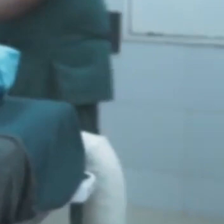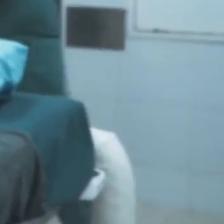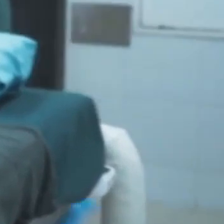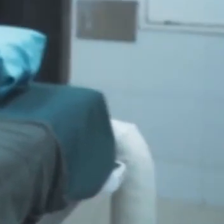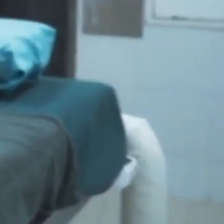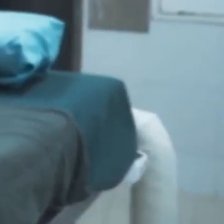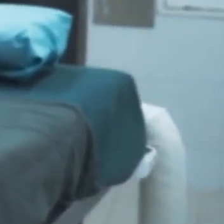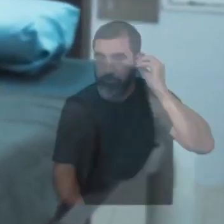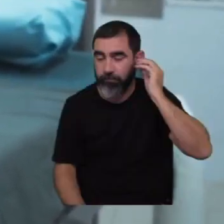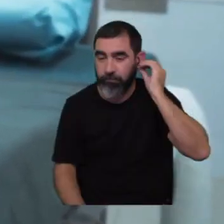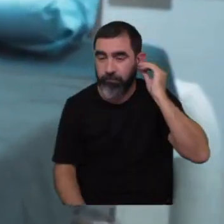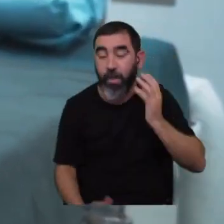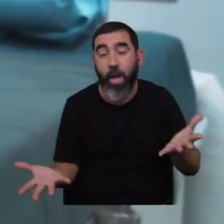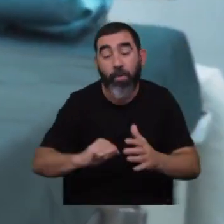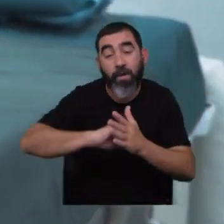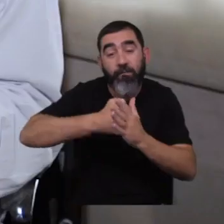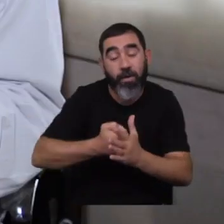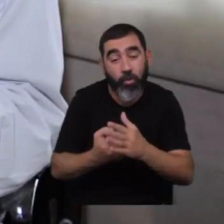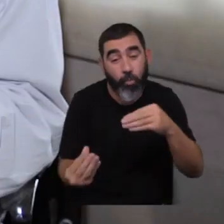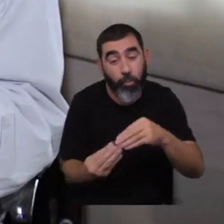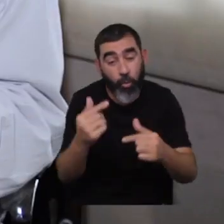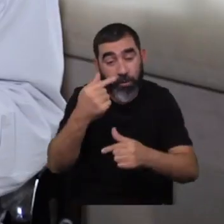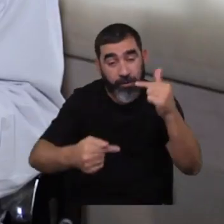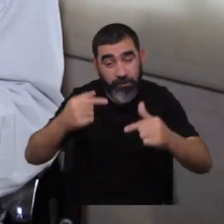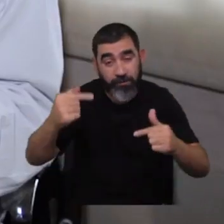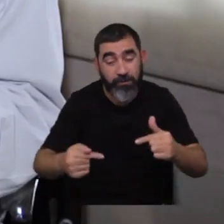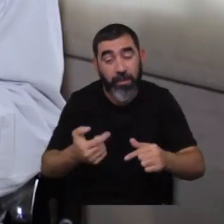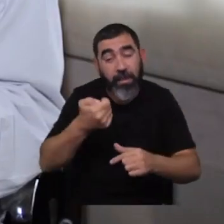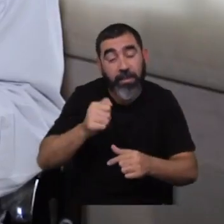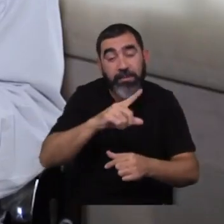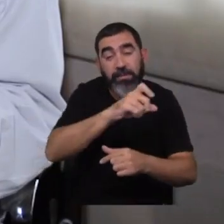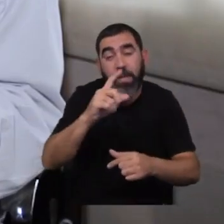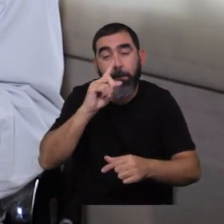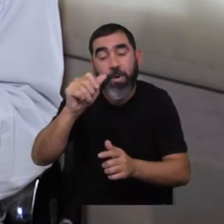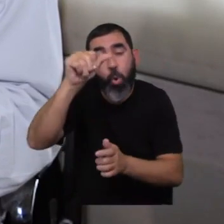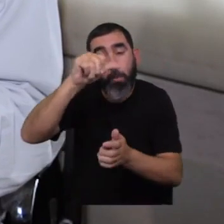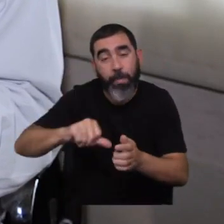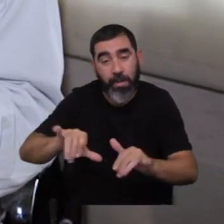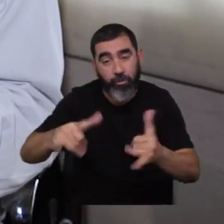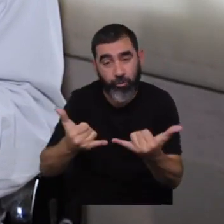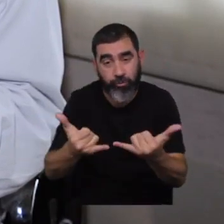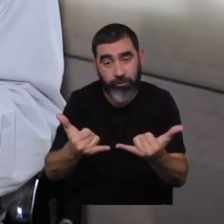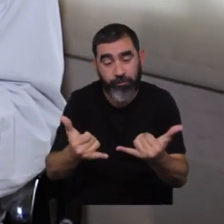En este momento en el Banco de Prótesis tenemos cerca de 100.000 cirugías hechas.